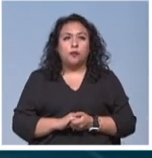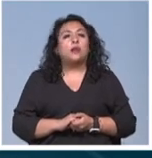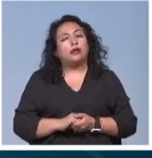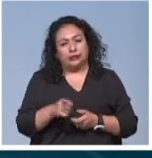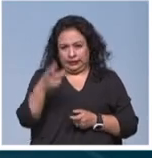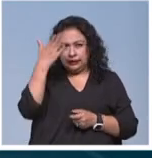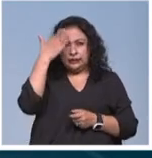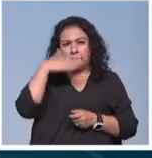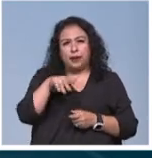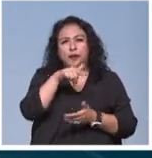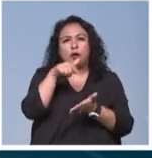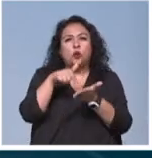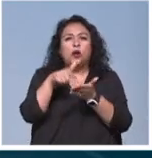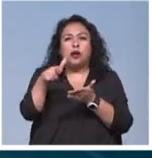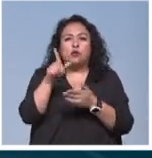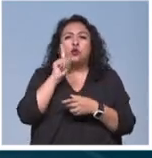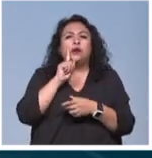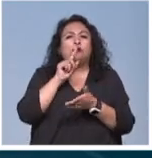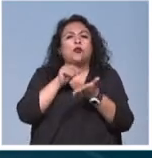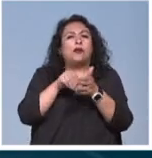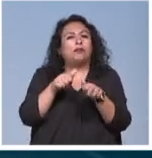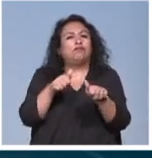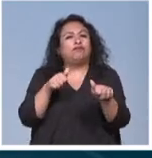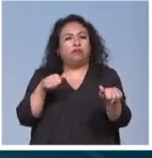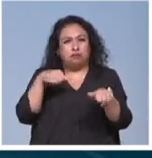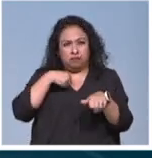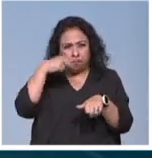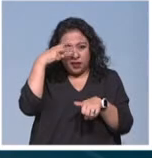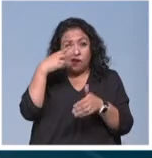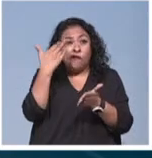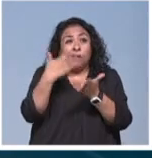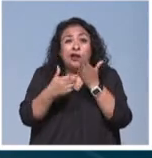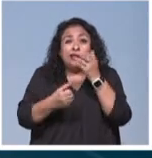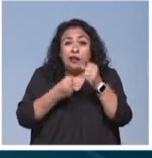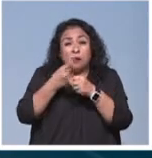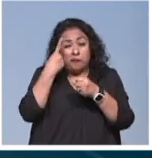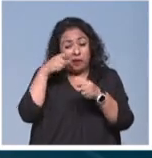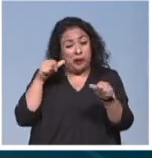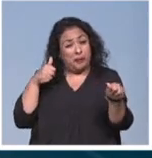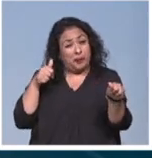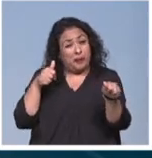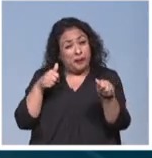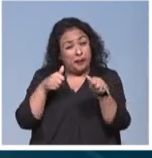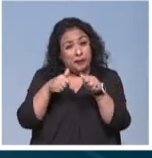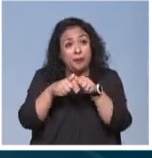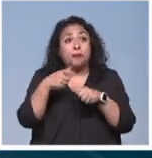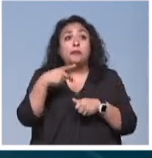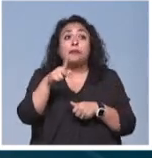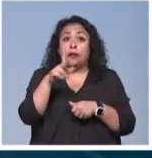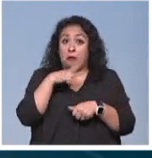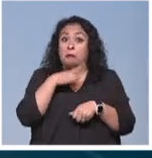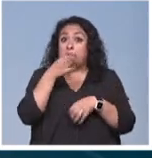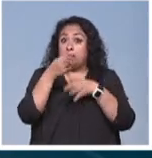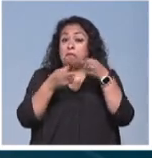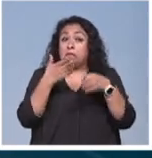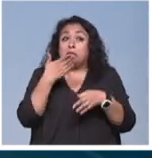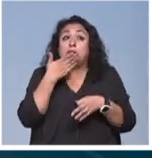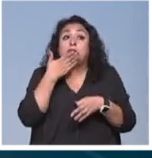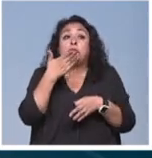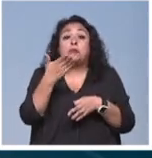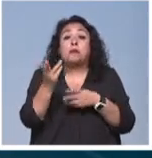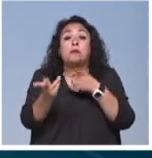como sabemos en muchas áreas las mujeres todavía estamos rezagadas en México faltan décadas para cerrar la brecha pero les tenemos una buena noticia